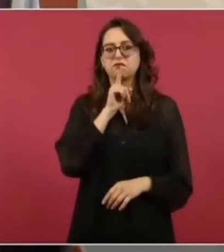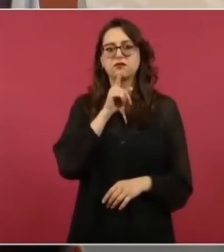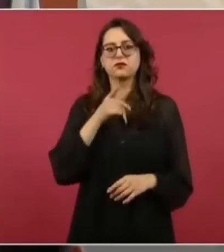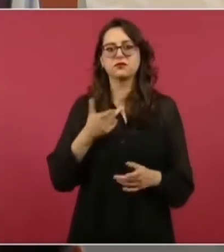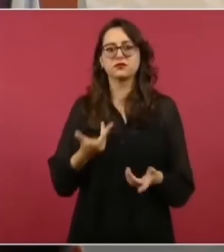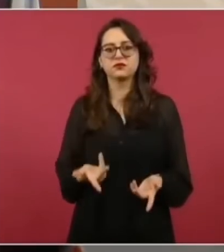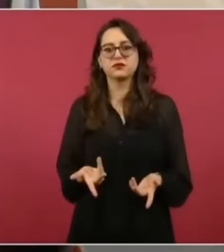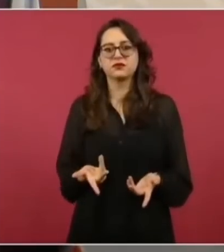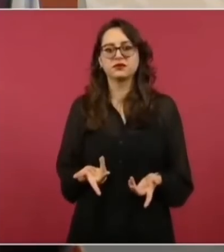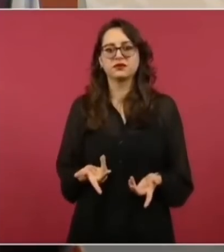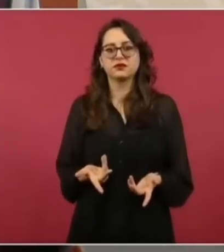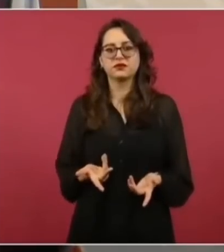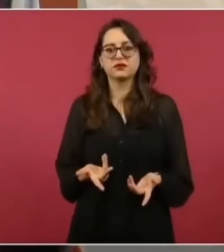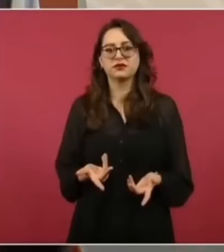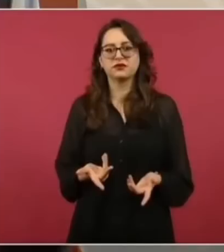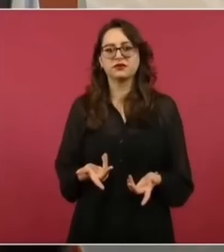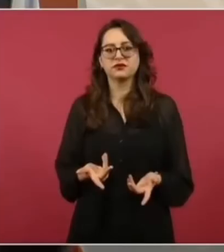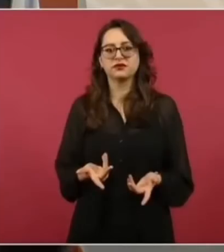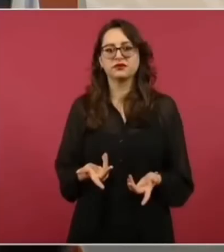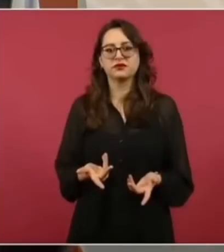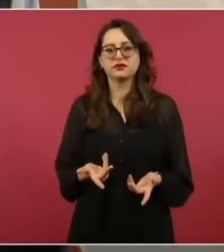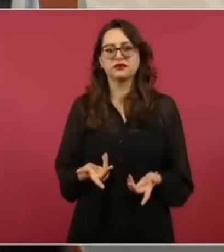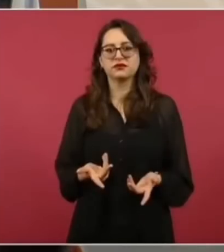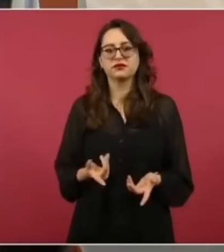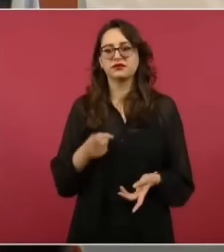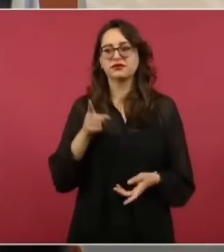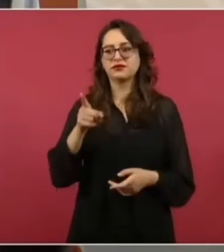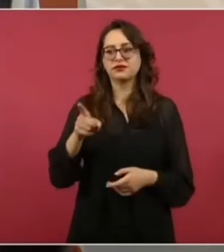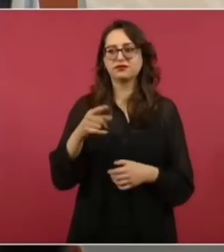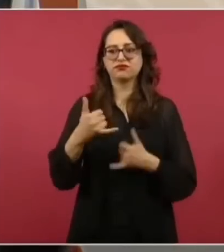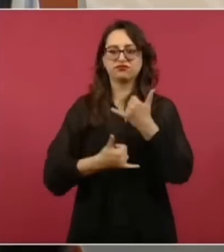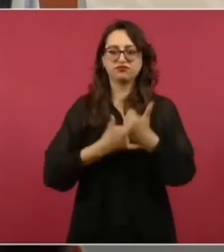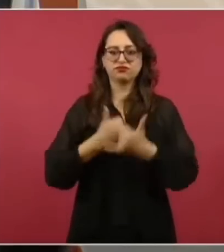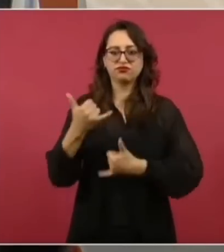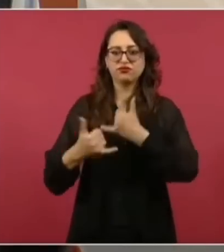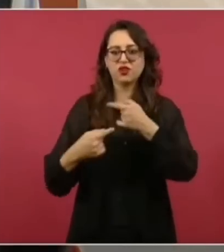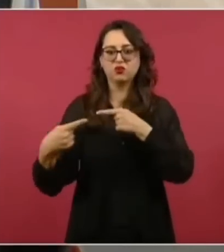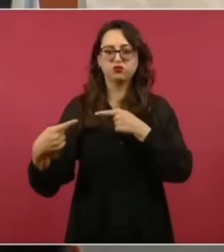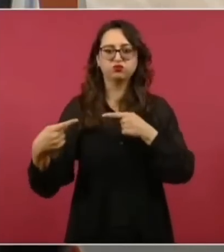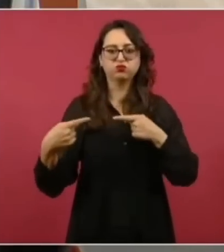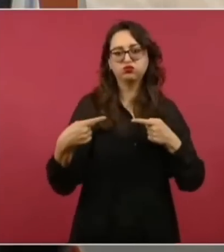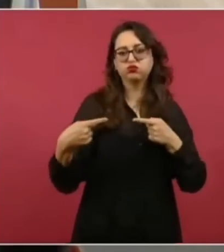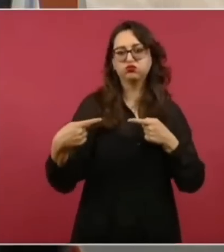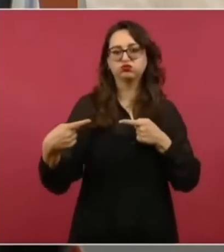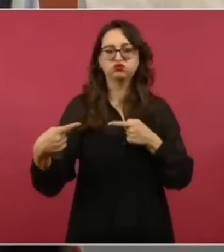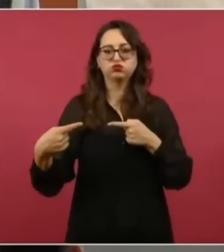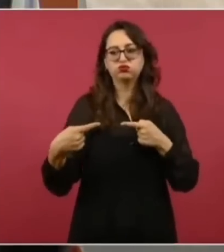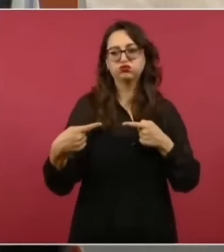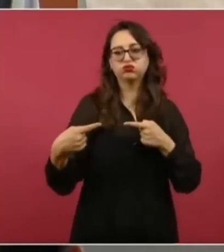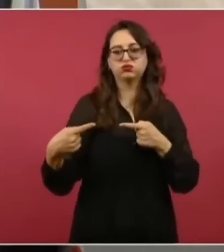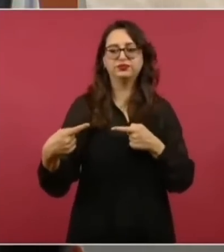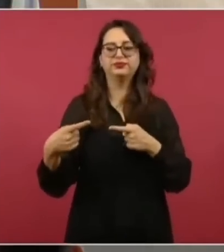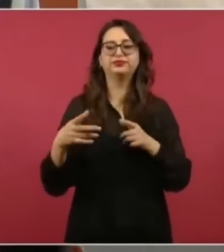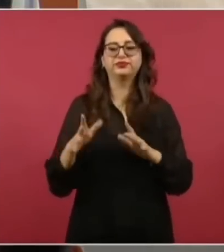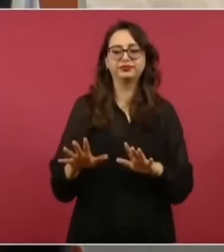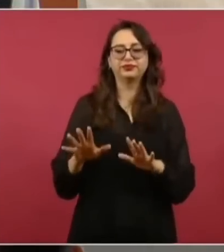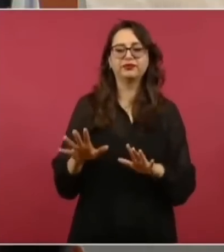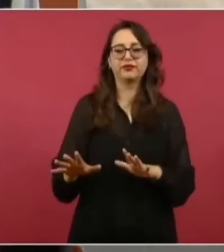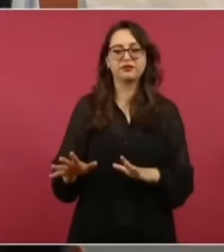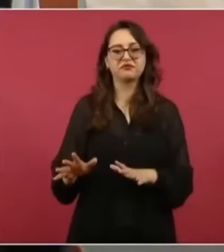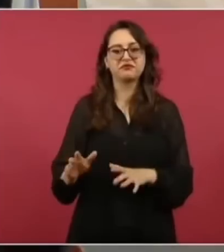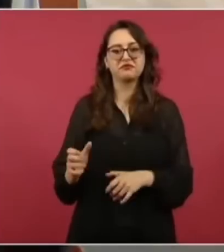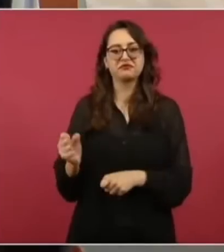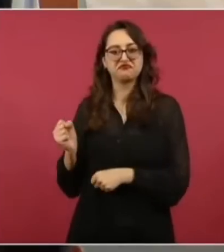tenía los caballos ahí, que pensaban que iba a venir la recta por el centro